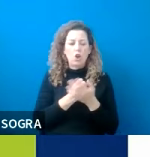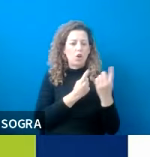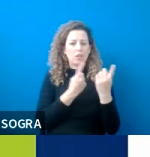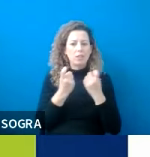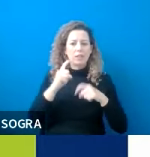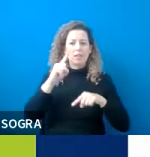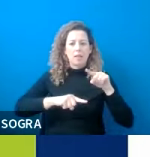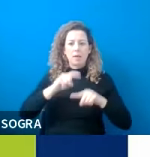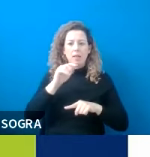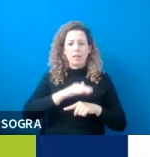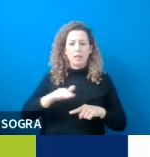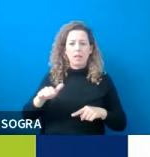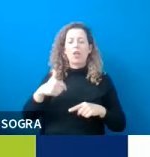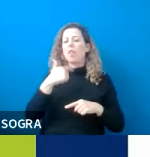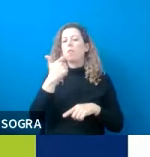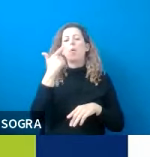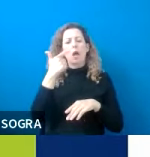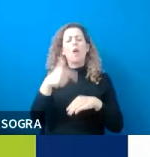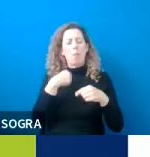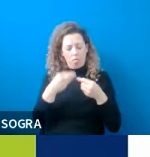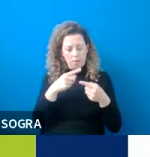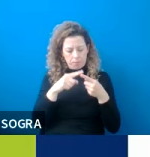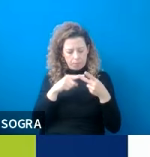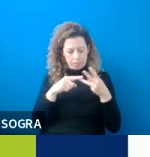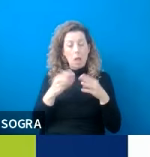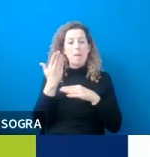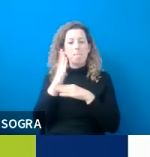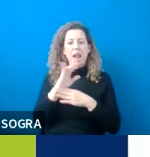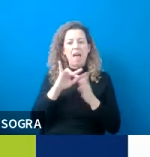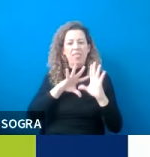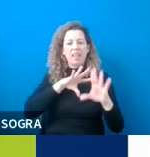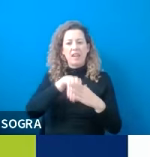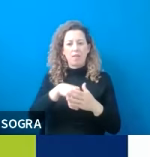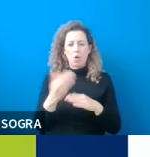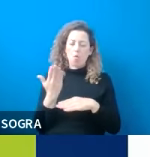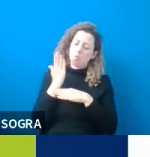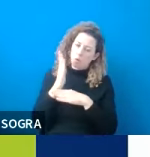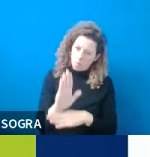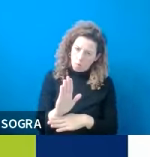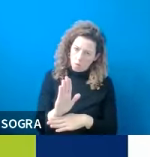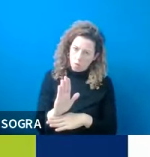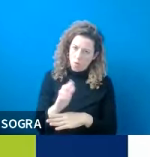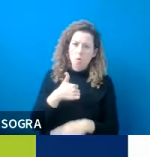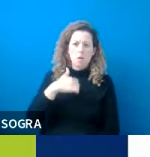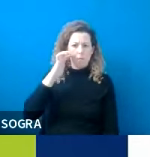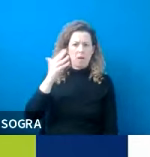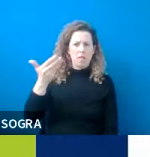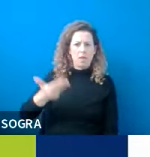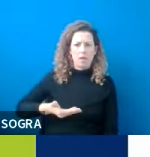pequeños, le decimos que vamos a hacer, les proponemos un plan de intervención, nos parece muy importante también eso a nivel